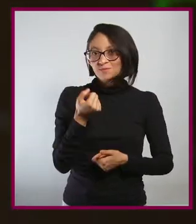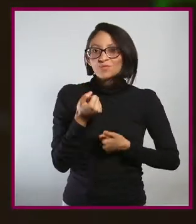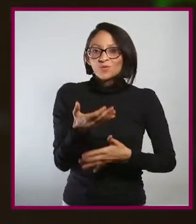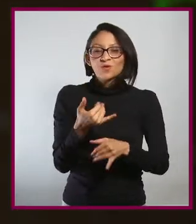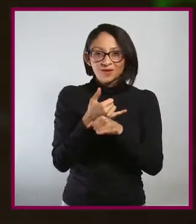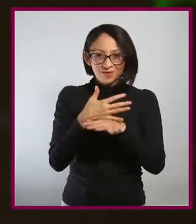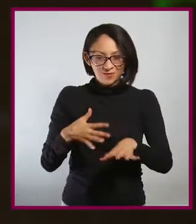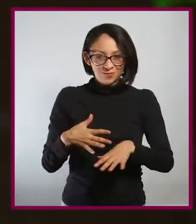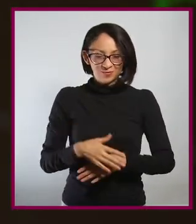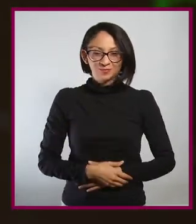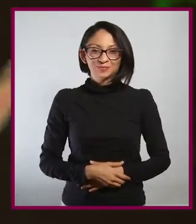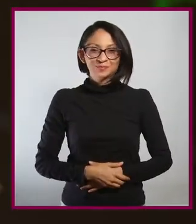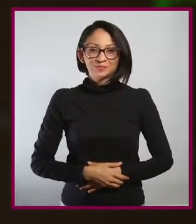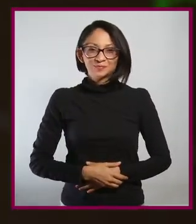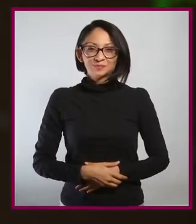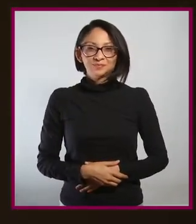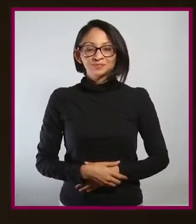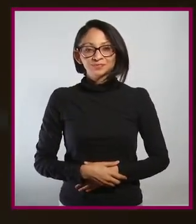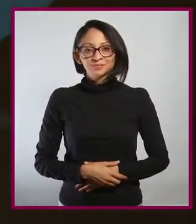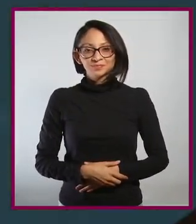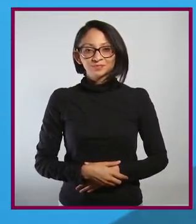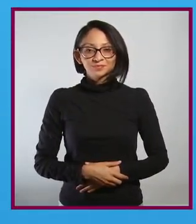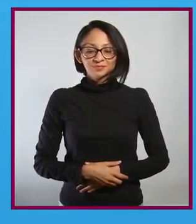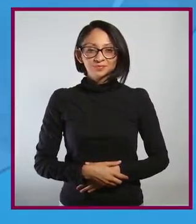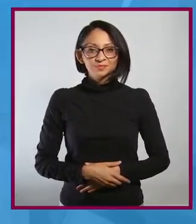y construcción de conocimiento. Comenzamos.